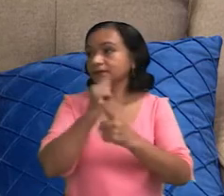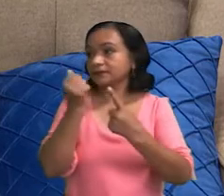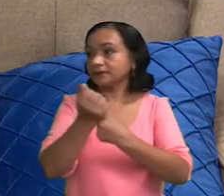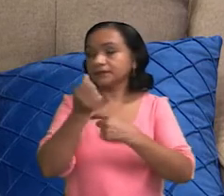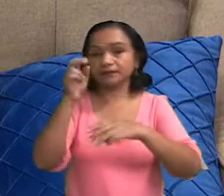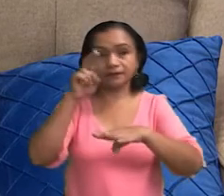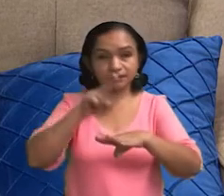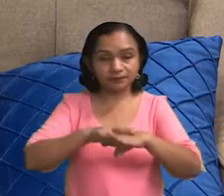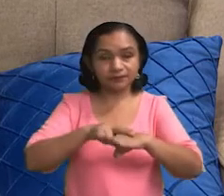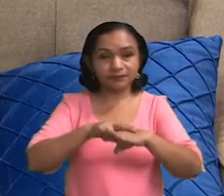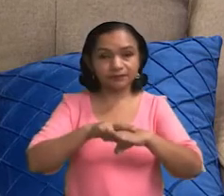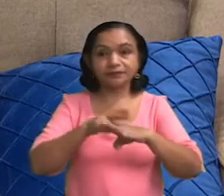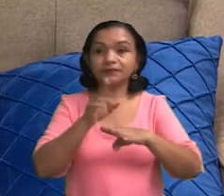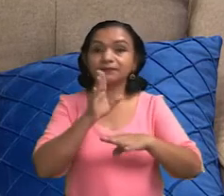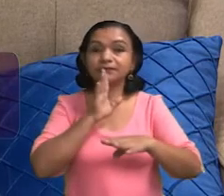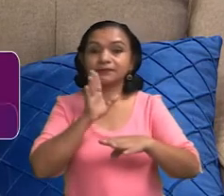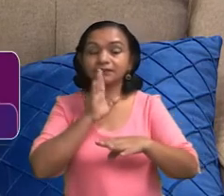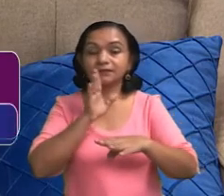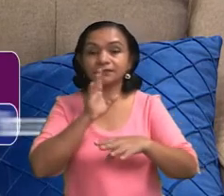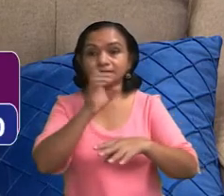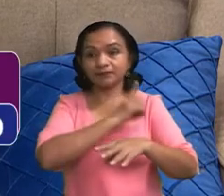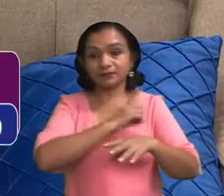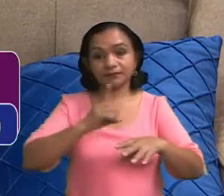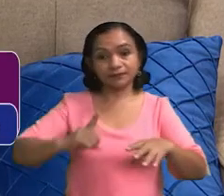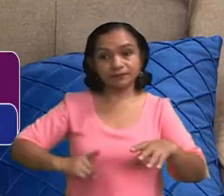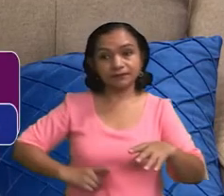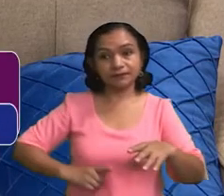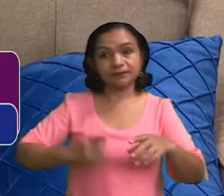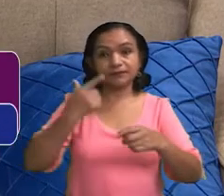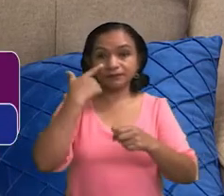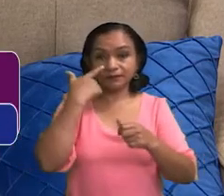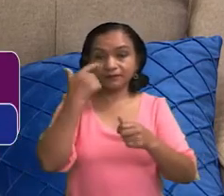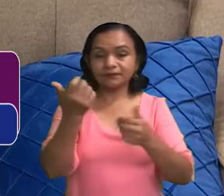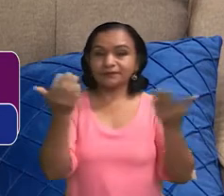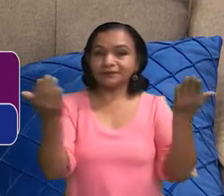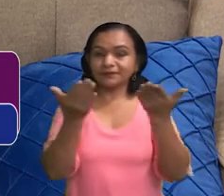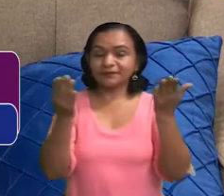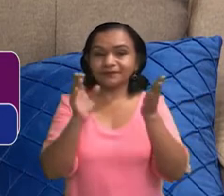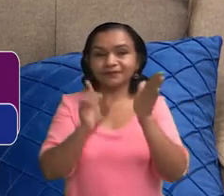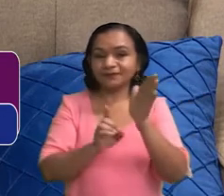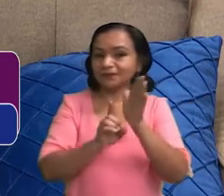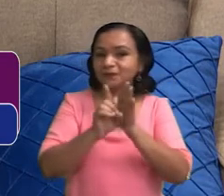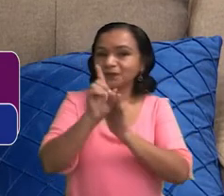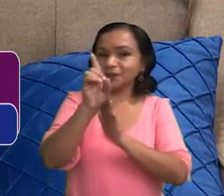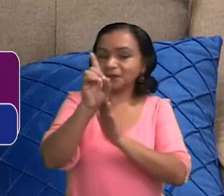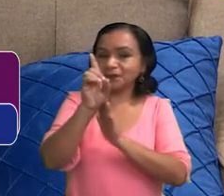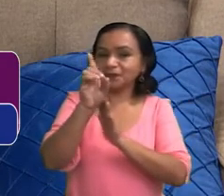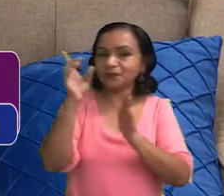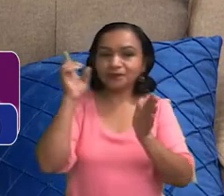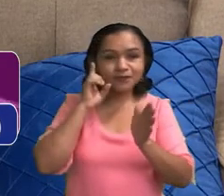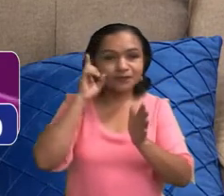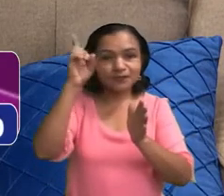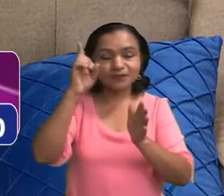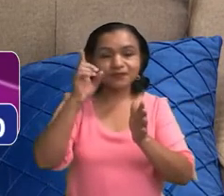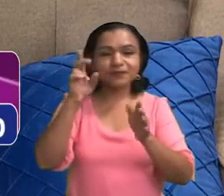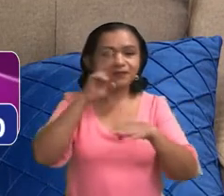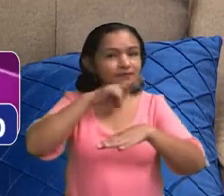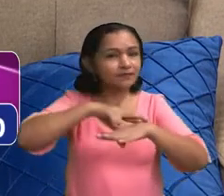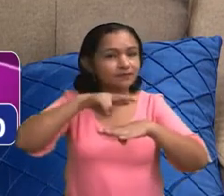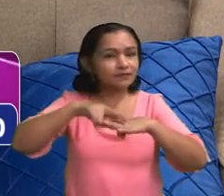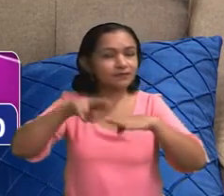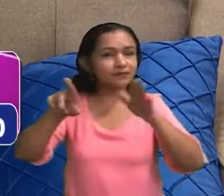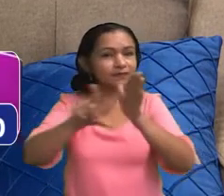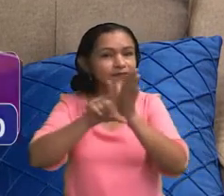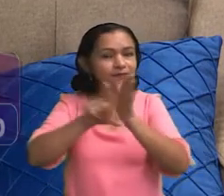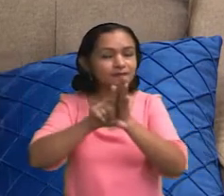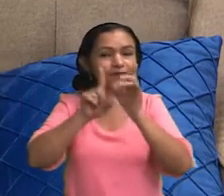continuamos nuestro proceso de conversación. Diputado Douglas, pues conocer también los avances y normativas que garantizan en